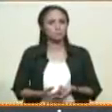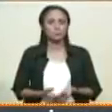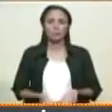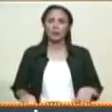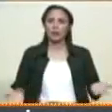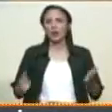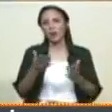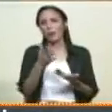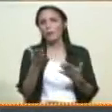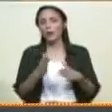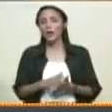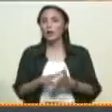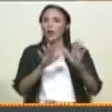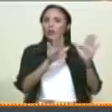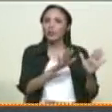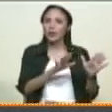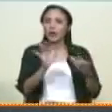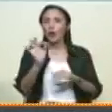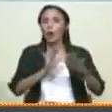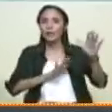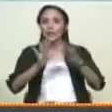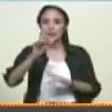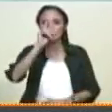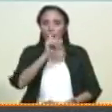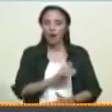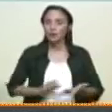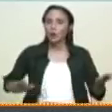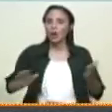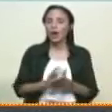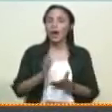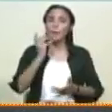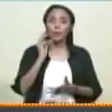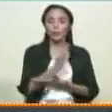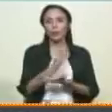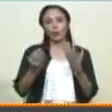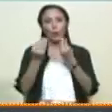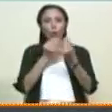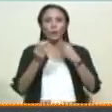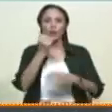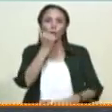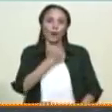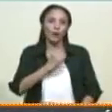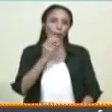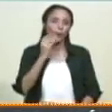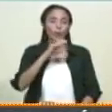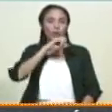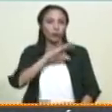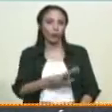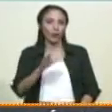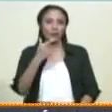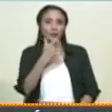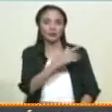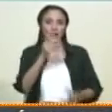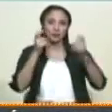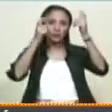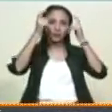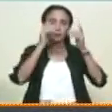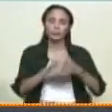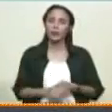dentro de 10 o 15 años estemos nosotros debajo de una mata de mango, comiéndonos un mango, diciendo lo que pudo haber